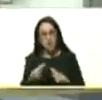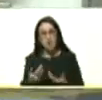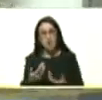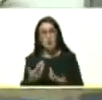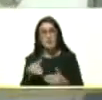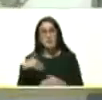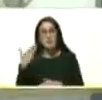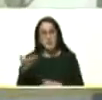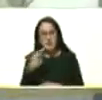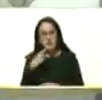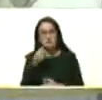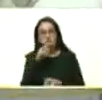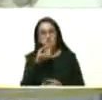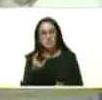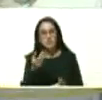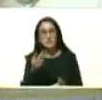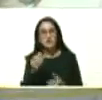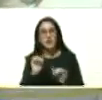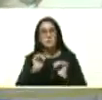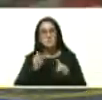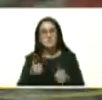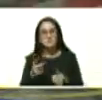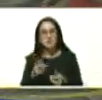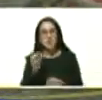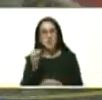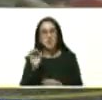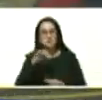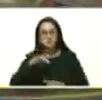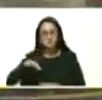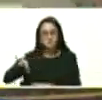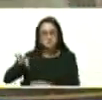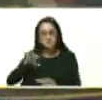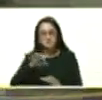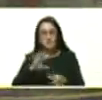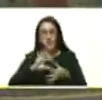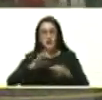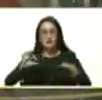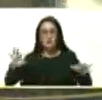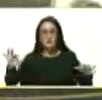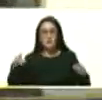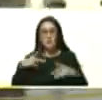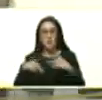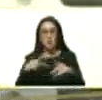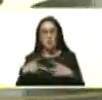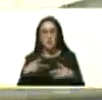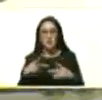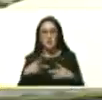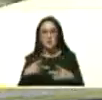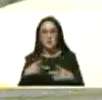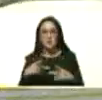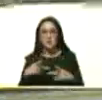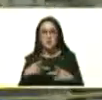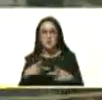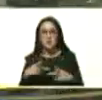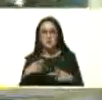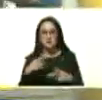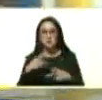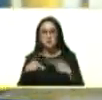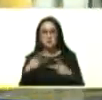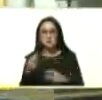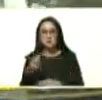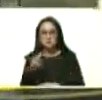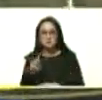voy a dar algunos datos de lo que ha sido el inicio de la cosecha, es decir, el encadenamiento productivo. Procesamos nosotros el arroz,